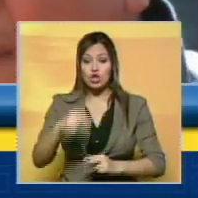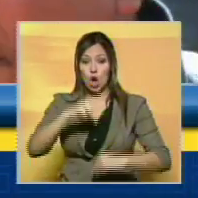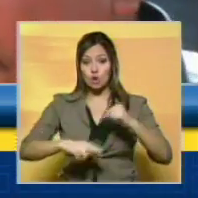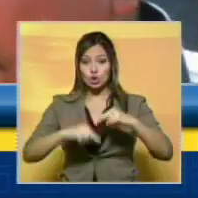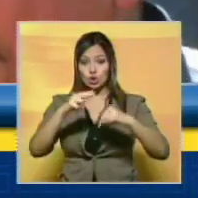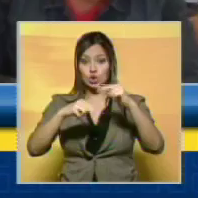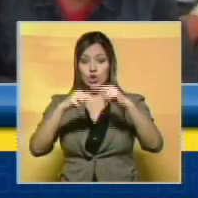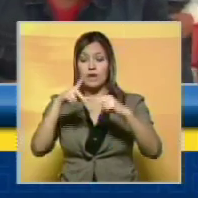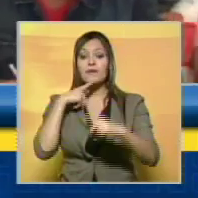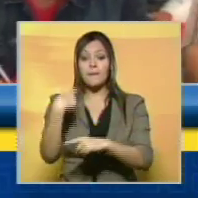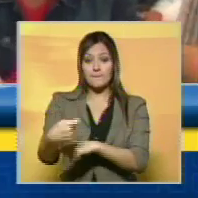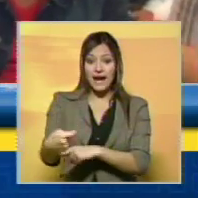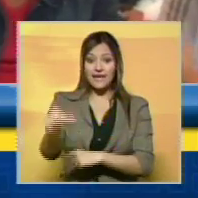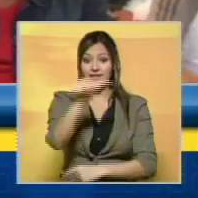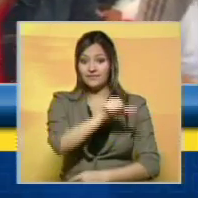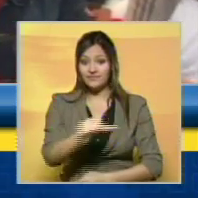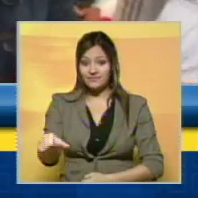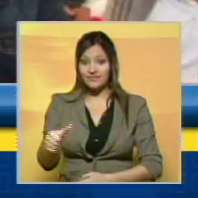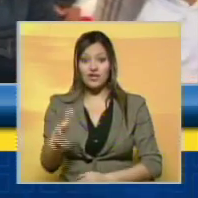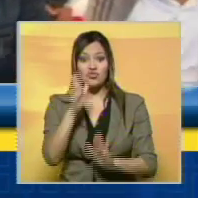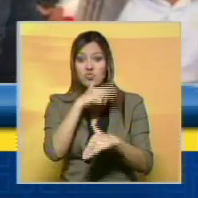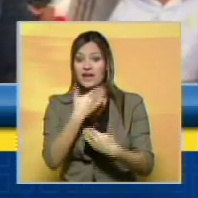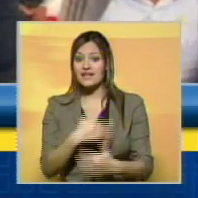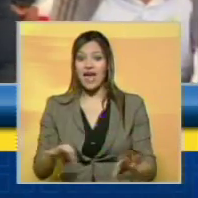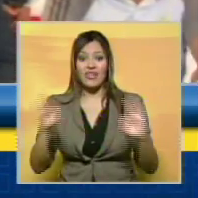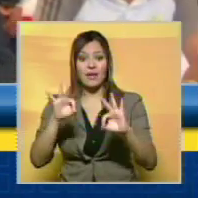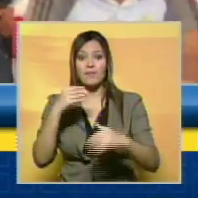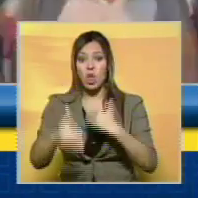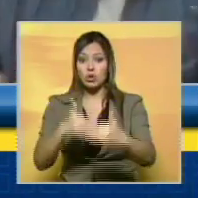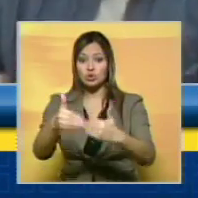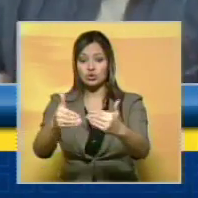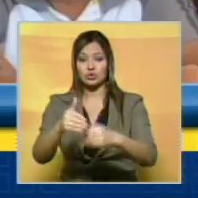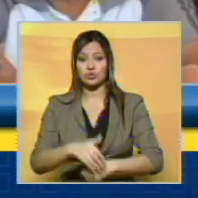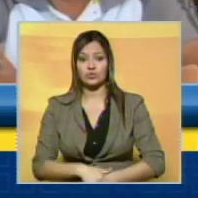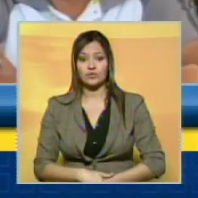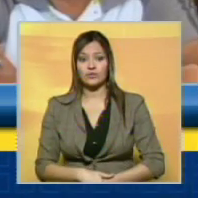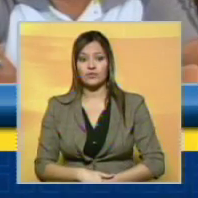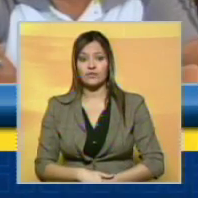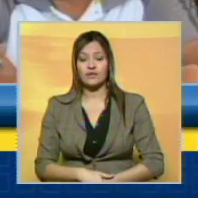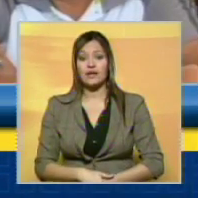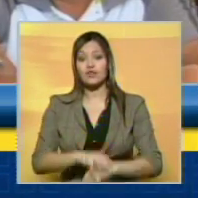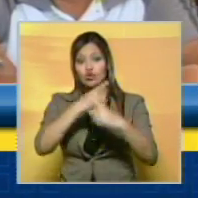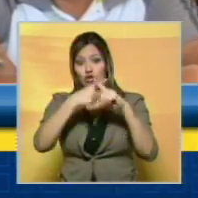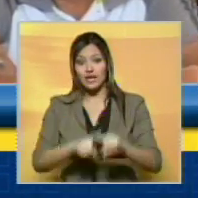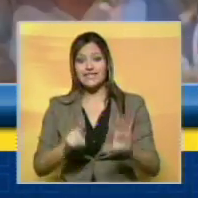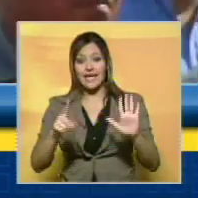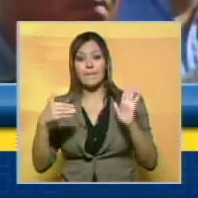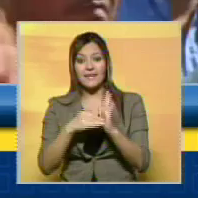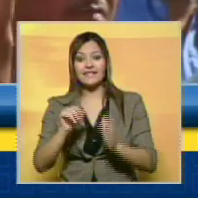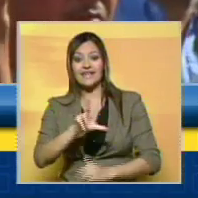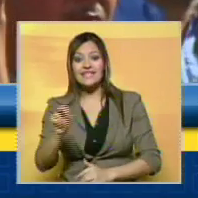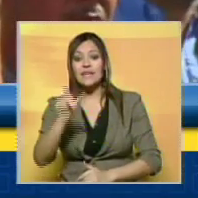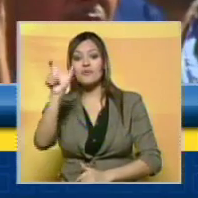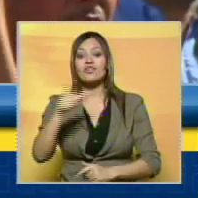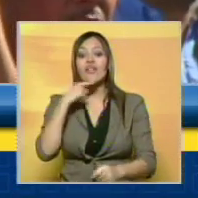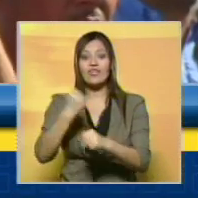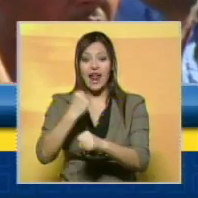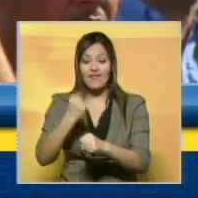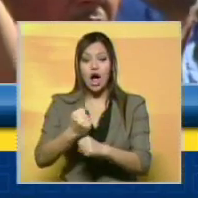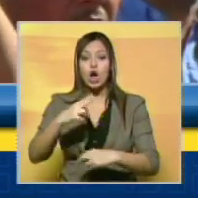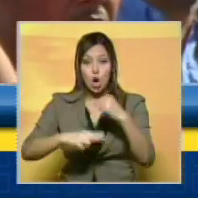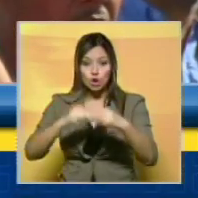construcción, pagándoles la semana sin tener ningún tipo de producción. Indicaron que de un total de 6.300 trabajadores del